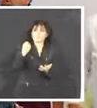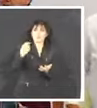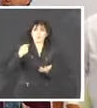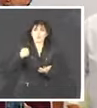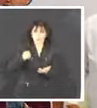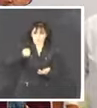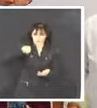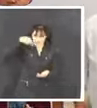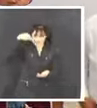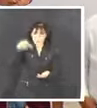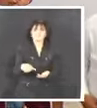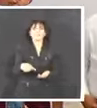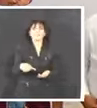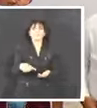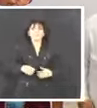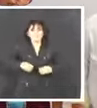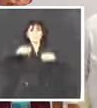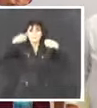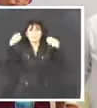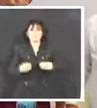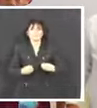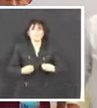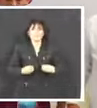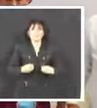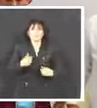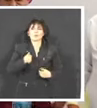ustedes, a decirles